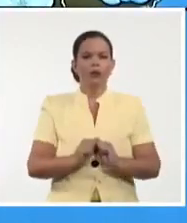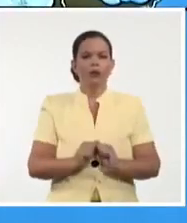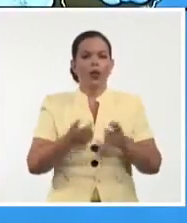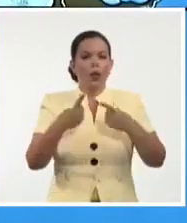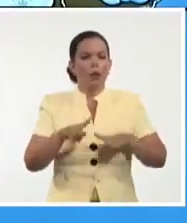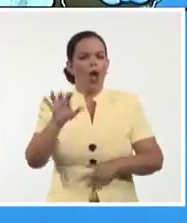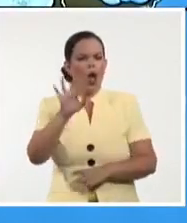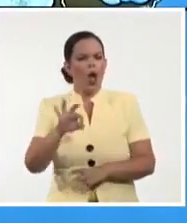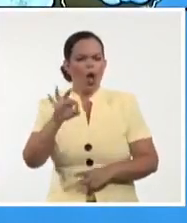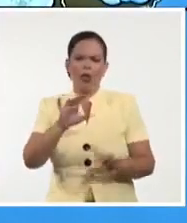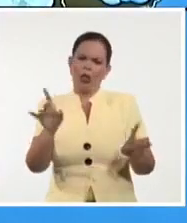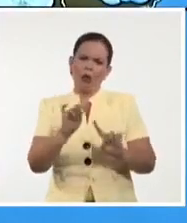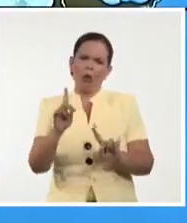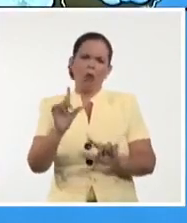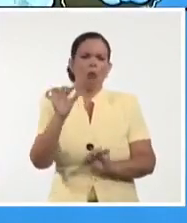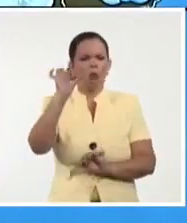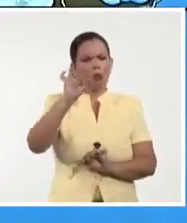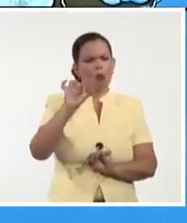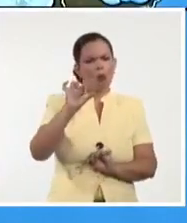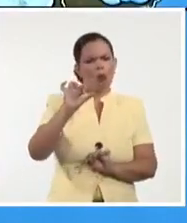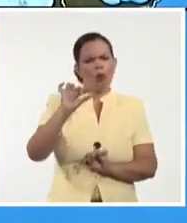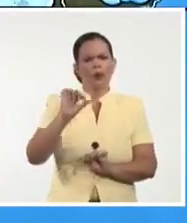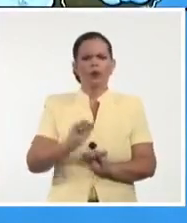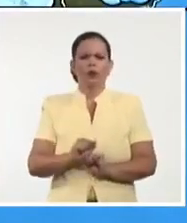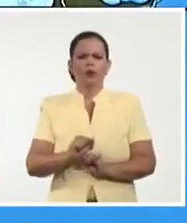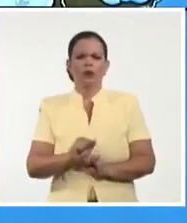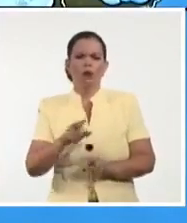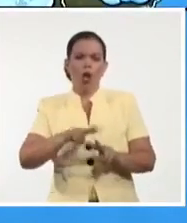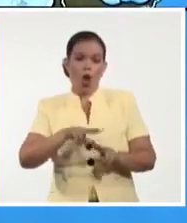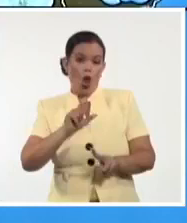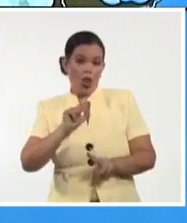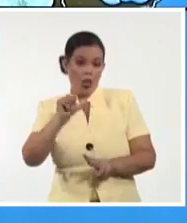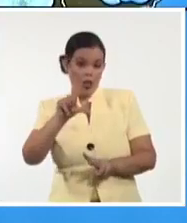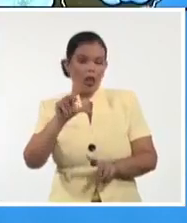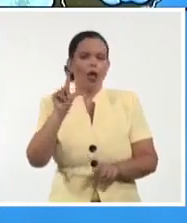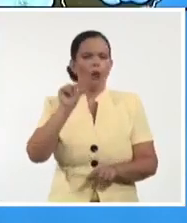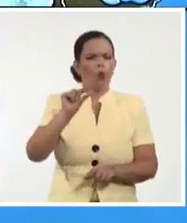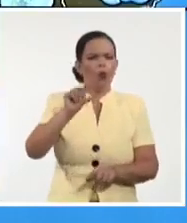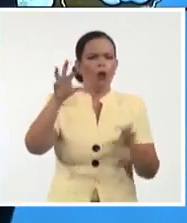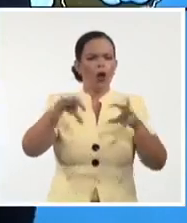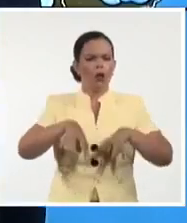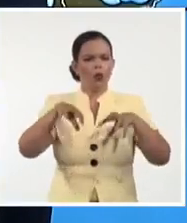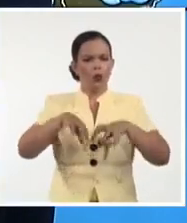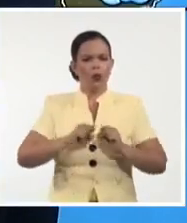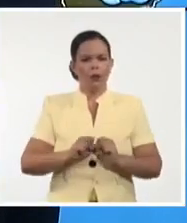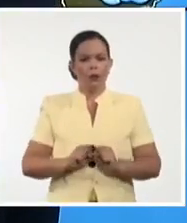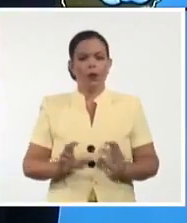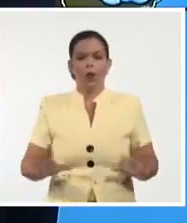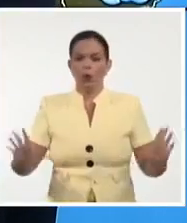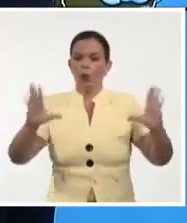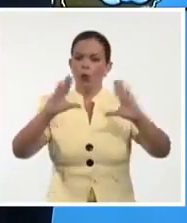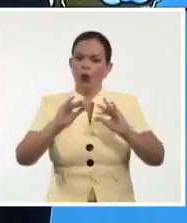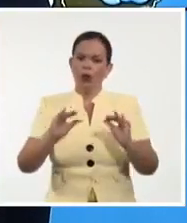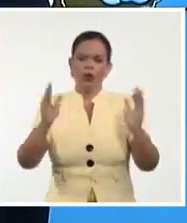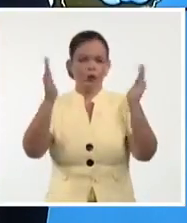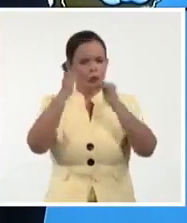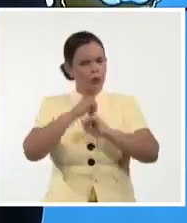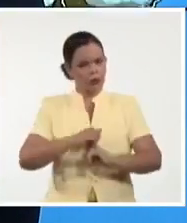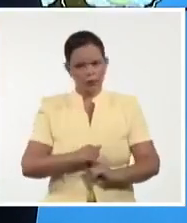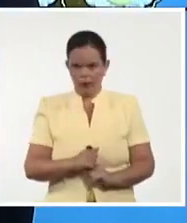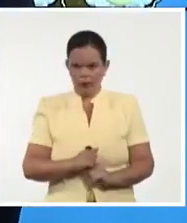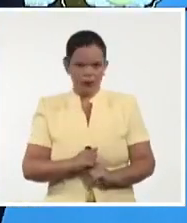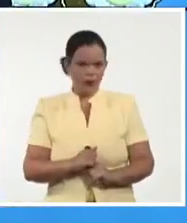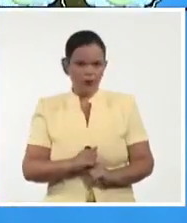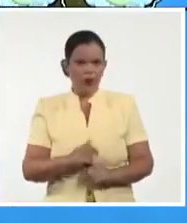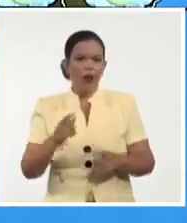tendrá alguna probabilidad en el norte de holguín y en la noche disminuye algo la probabilidad de ayuda pero se mantiene horas